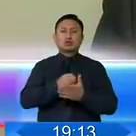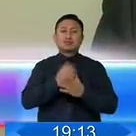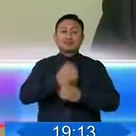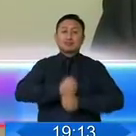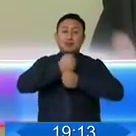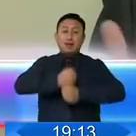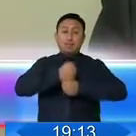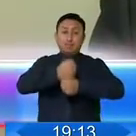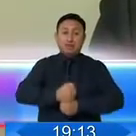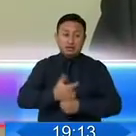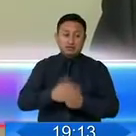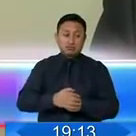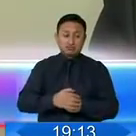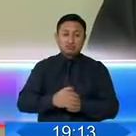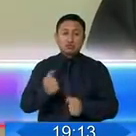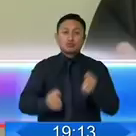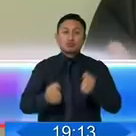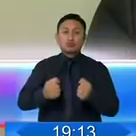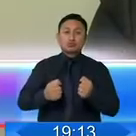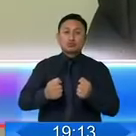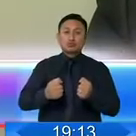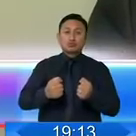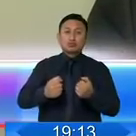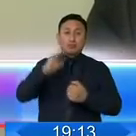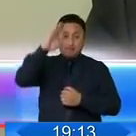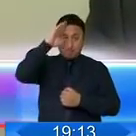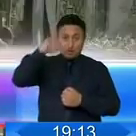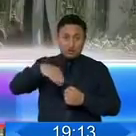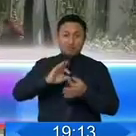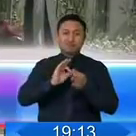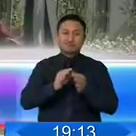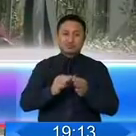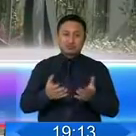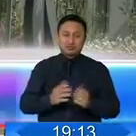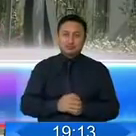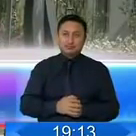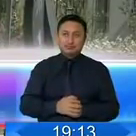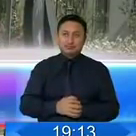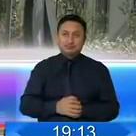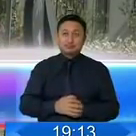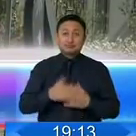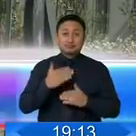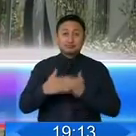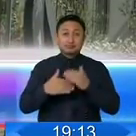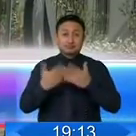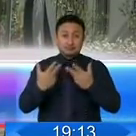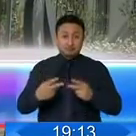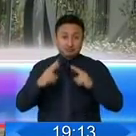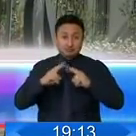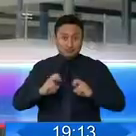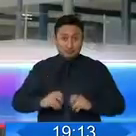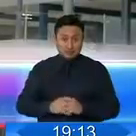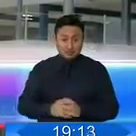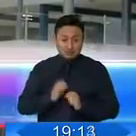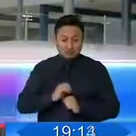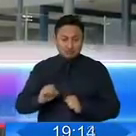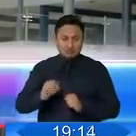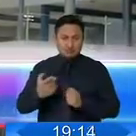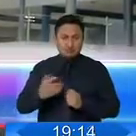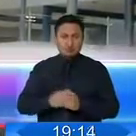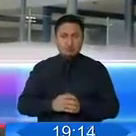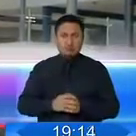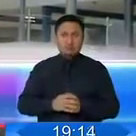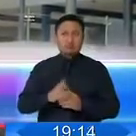reparaciones de patrullas, en fin. Tras las investigaciones, la Fiscalía habría formulado cargos